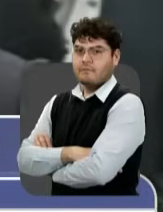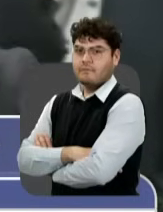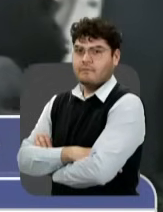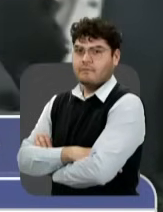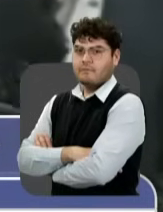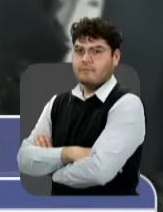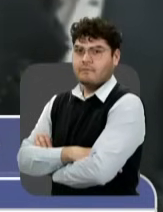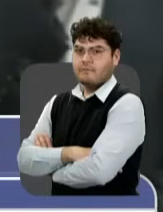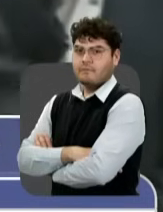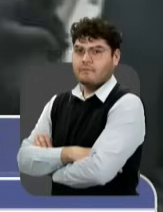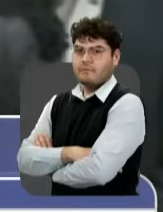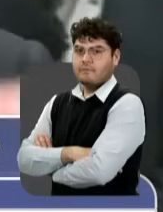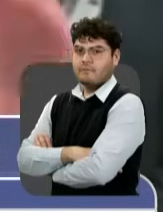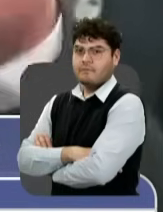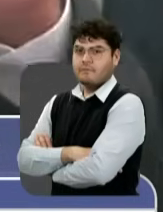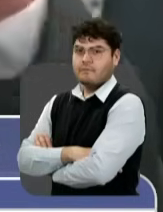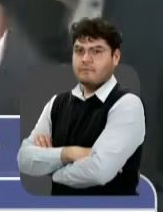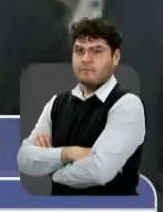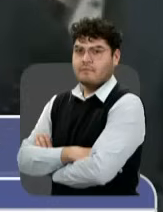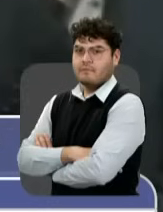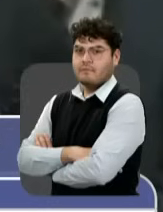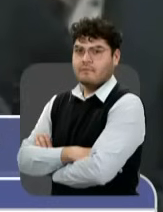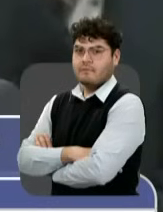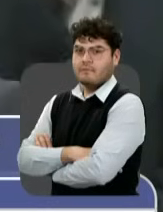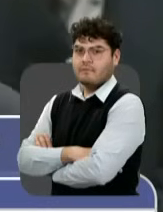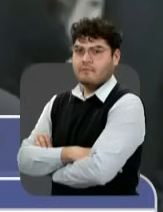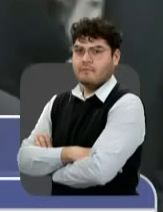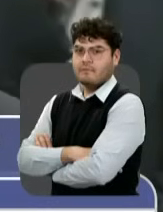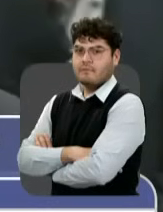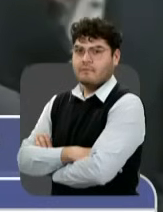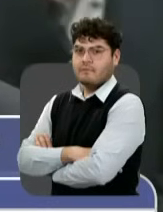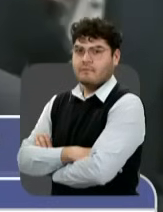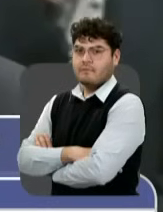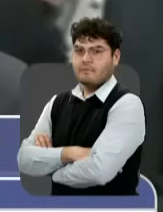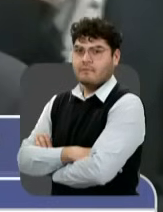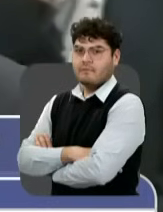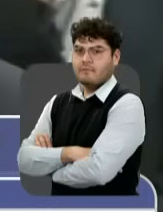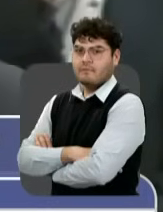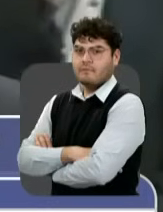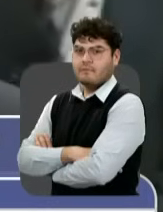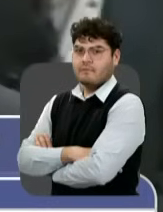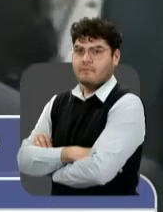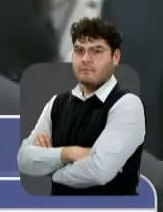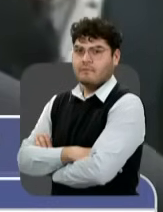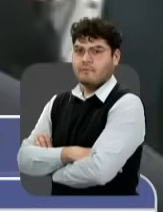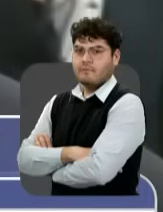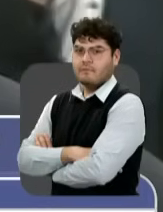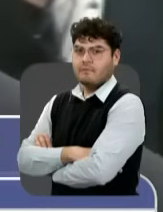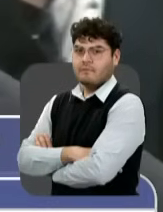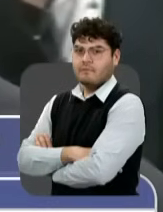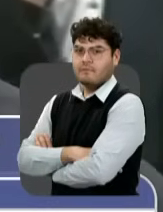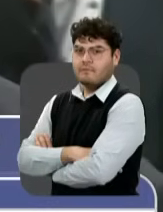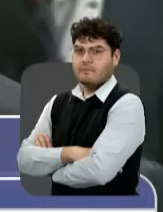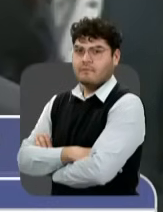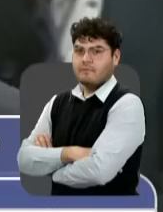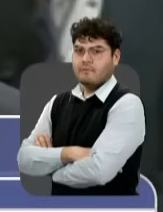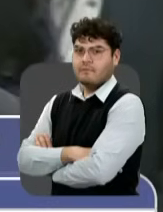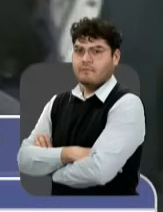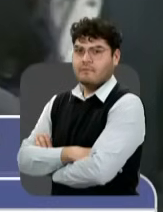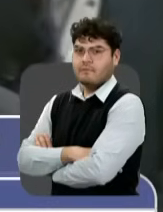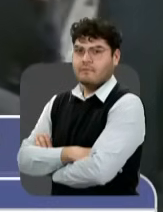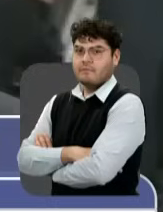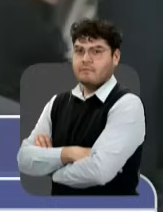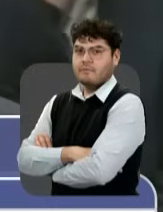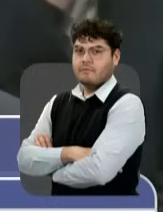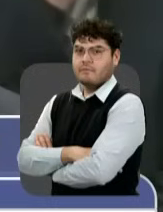Y tampoco se reprodujo el audio. Y por eso que escuchábamos al fiscal Felipe Sepúlveda hablando de todo eso que se contaba en los audios y